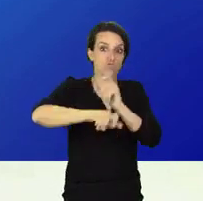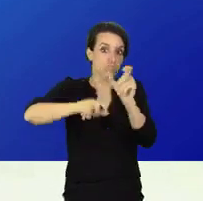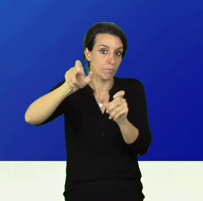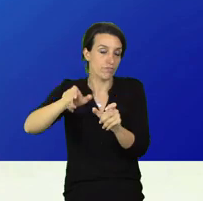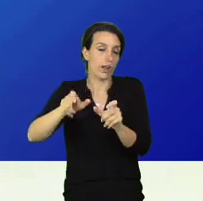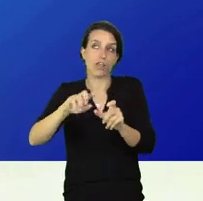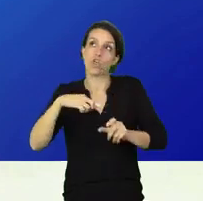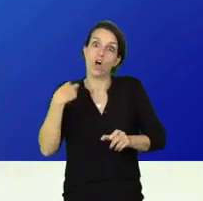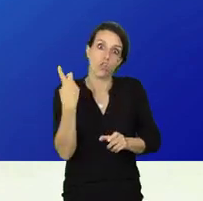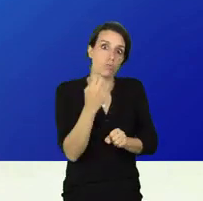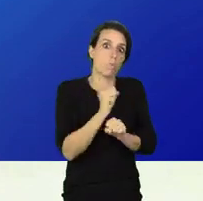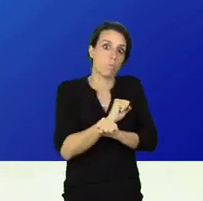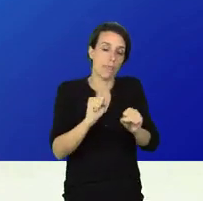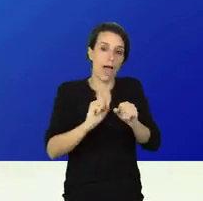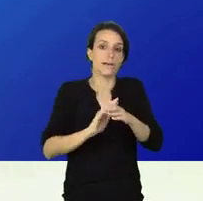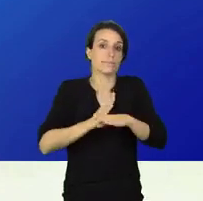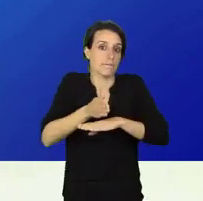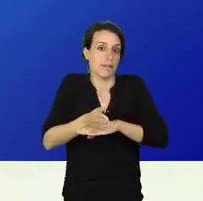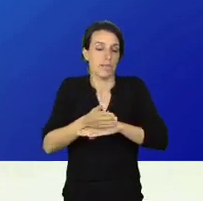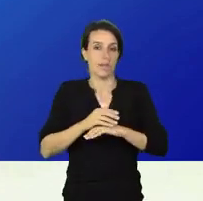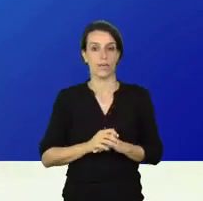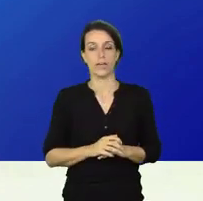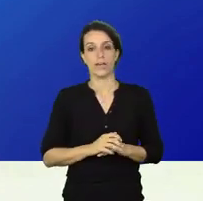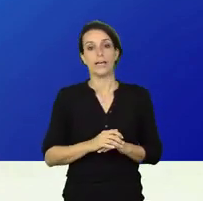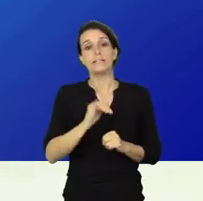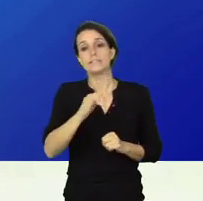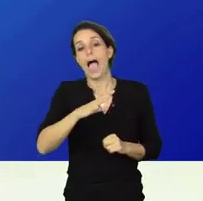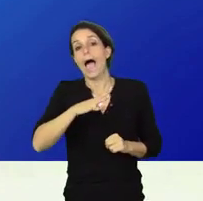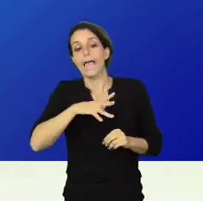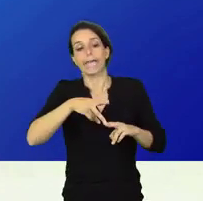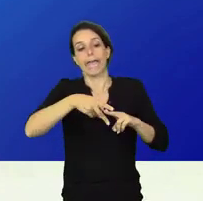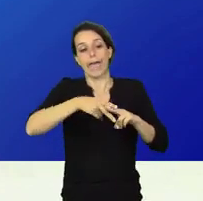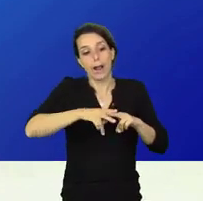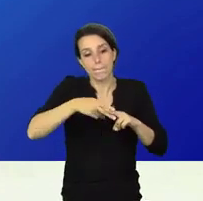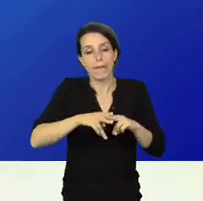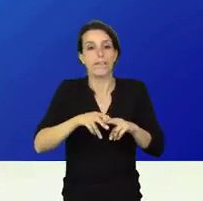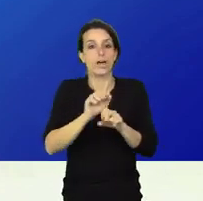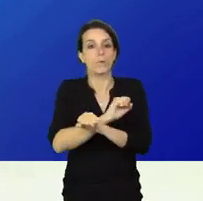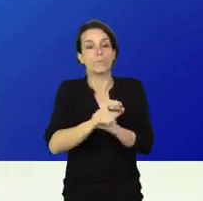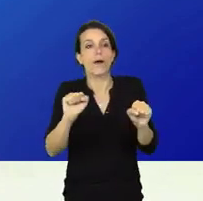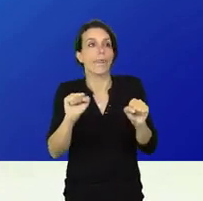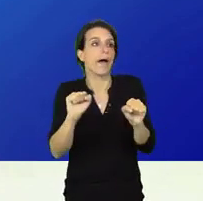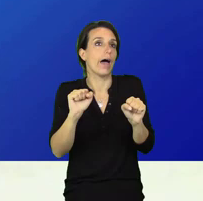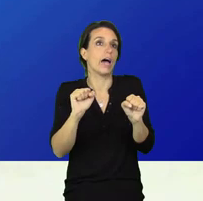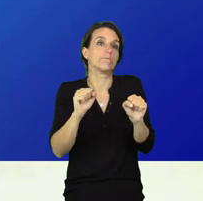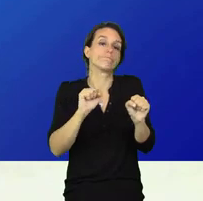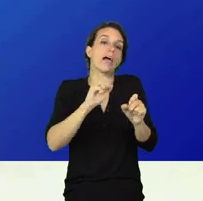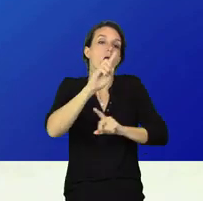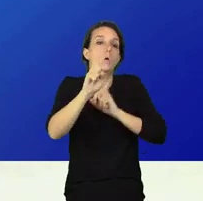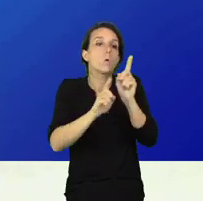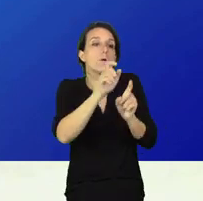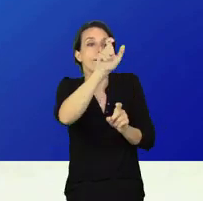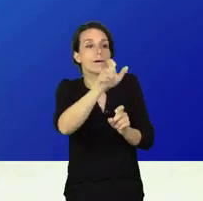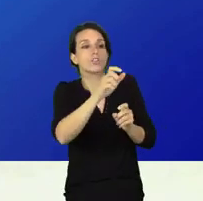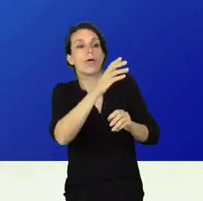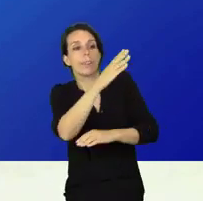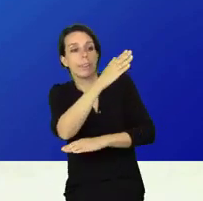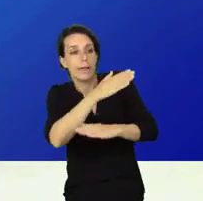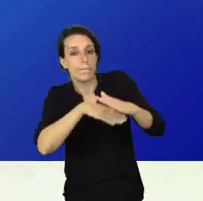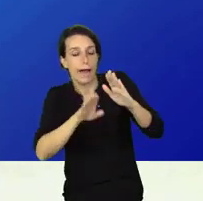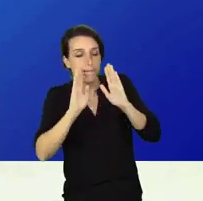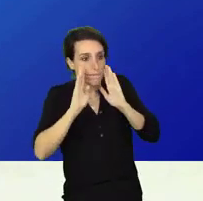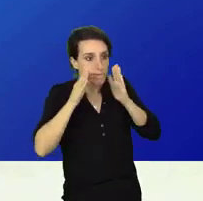la universalización, es decir, si bien hay ciertas herramientas que pueden tener un foco para ciertas personas